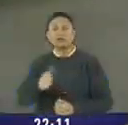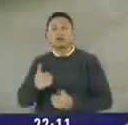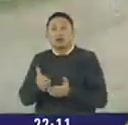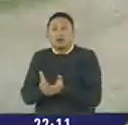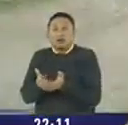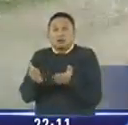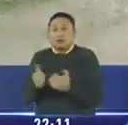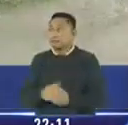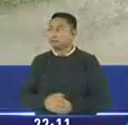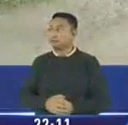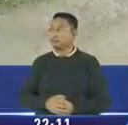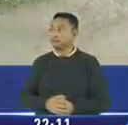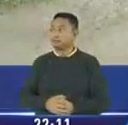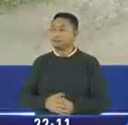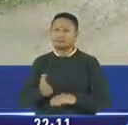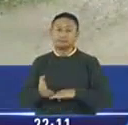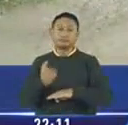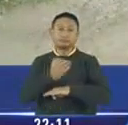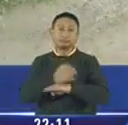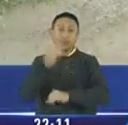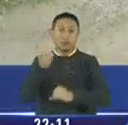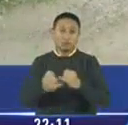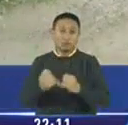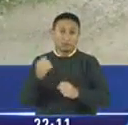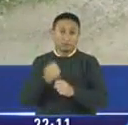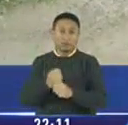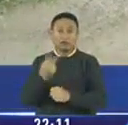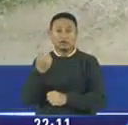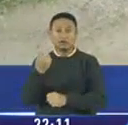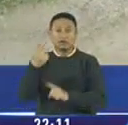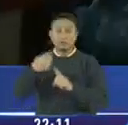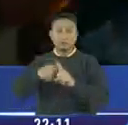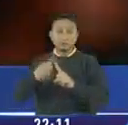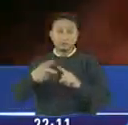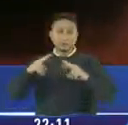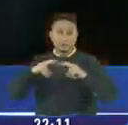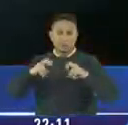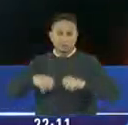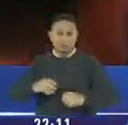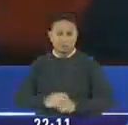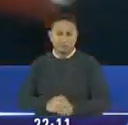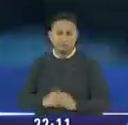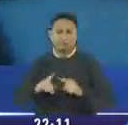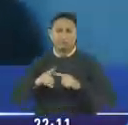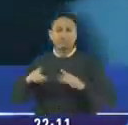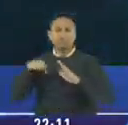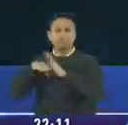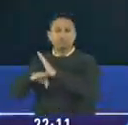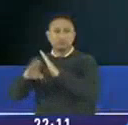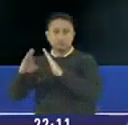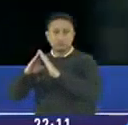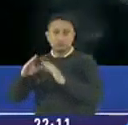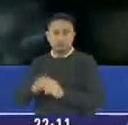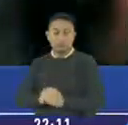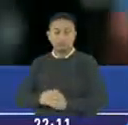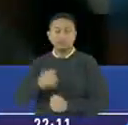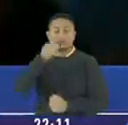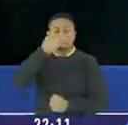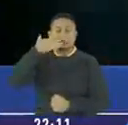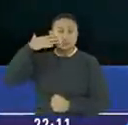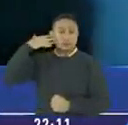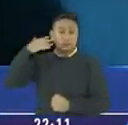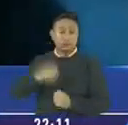pesqueros. En las últimas horas, para cerrar el trabajo de 12 meses de investigaciones, realizaron varios allanamientos en las provincias de